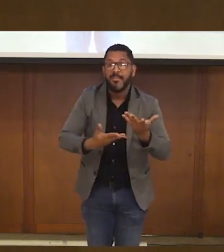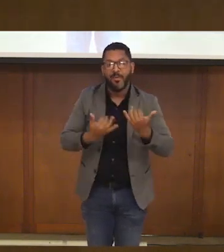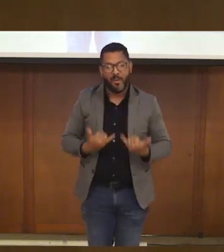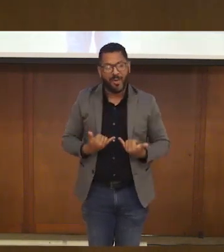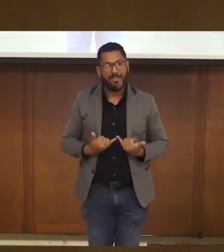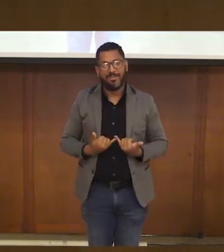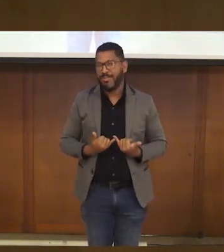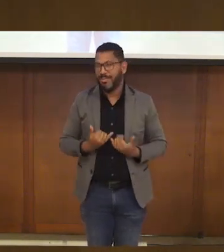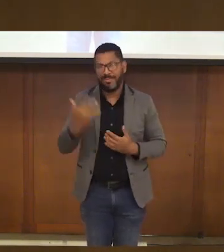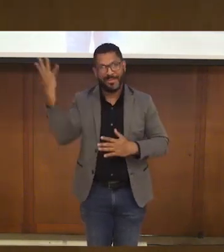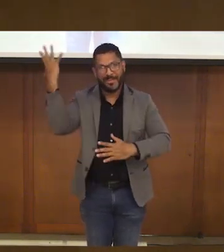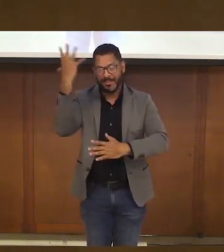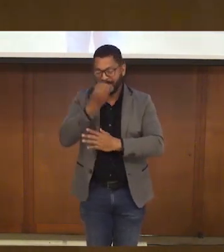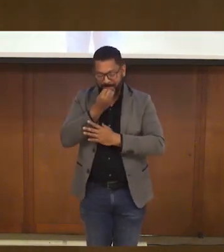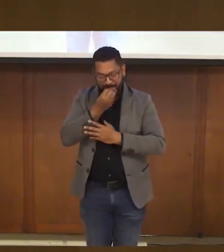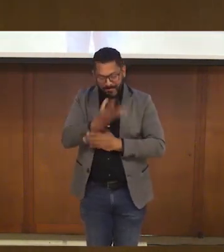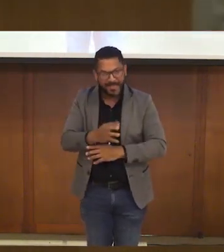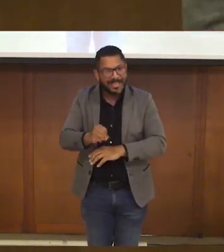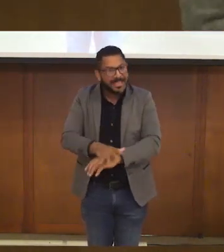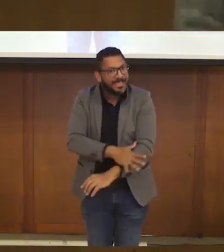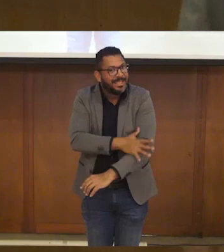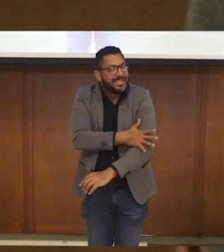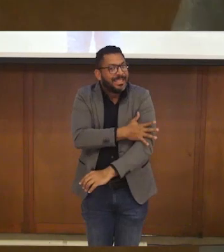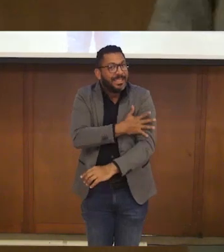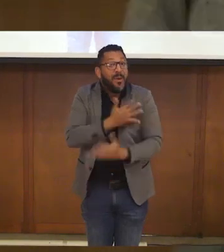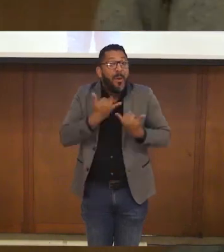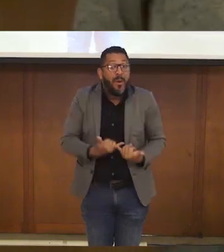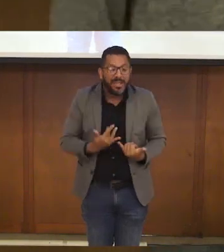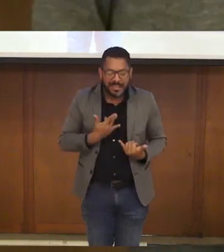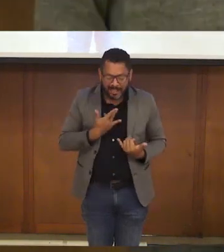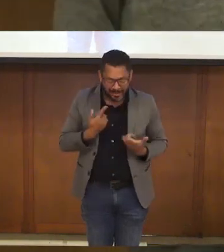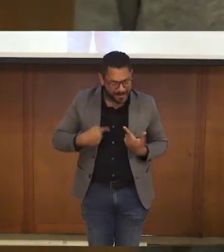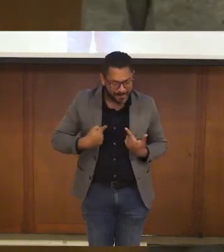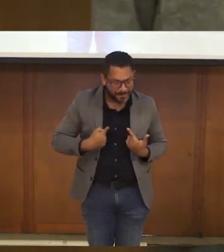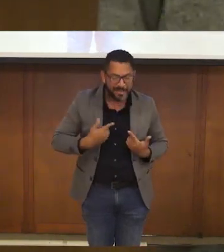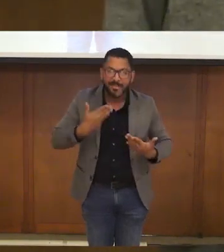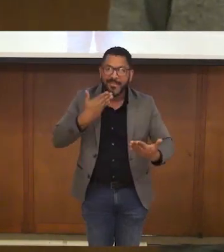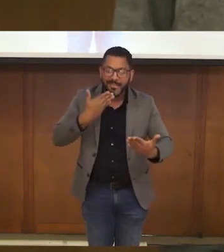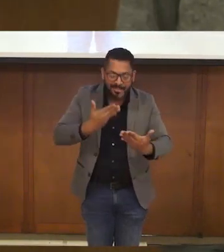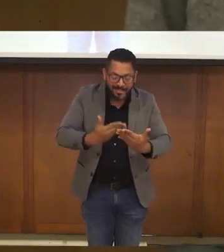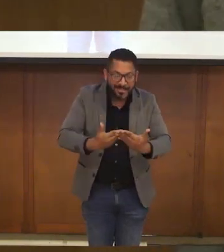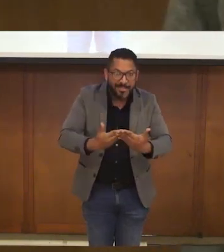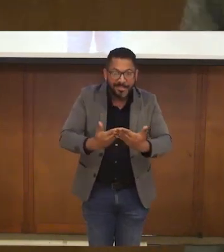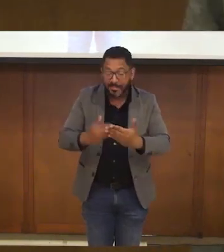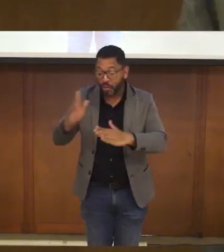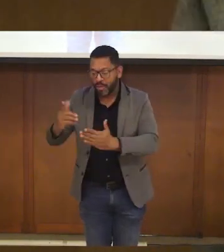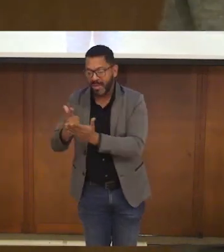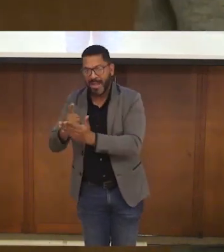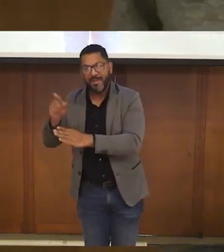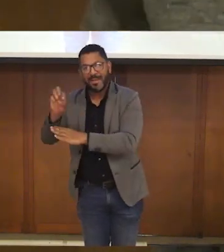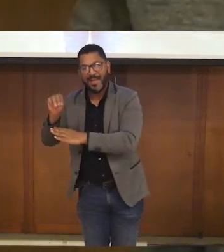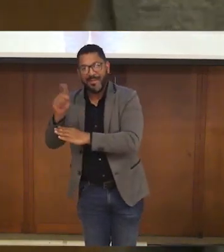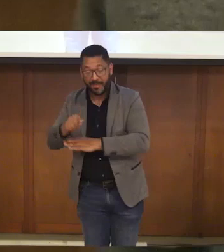con ustedes, pues es bien lindo, es bien lindo. Yo lo único que tengo es gratitud, tanto para SM